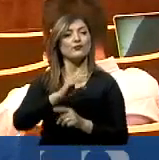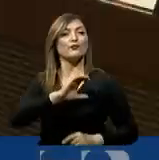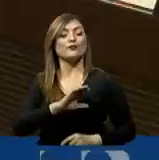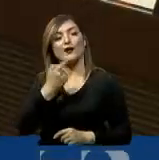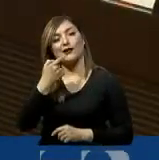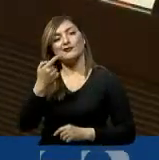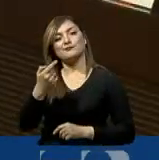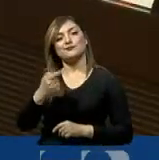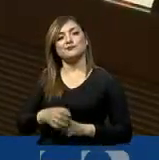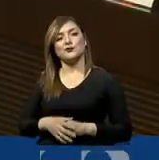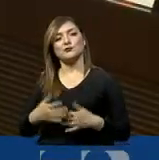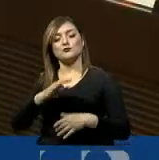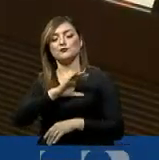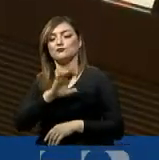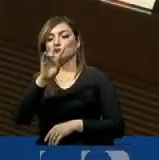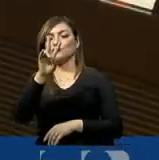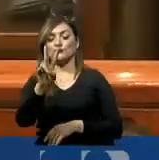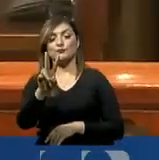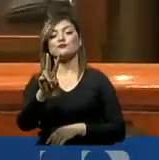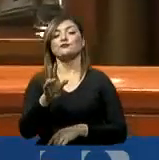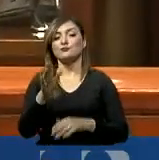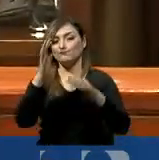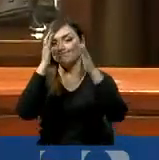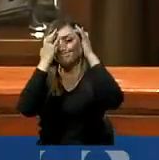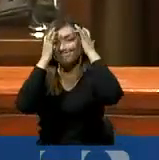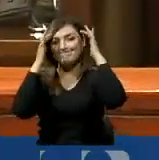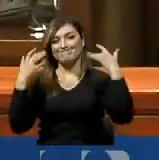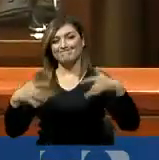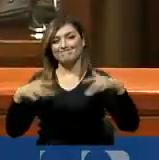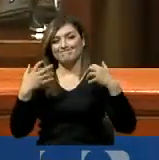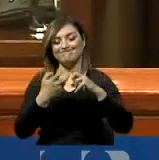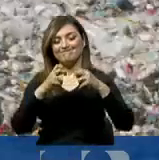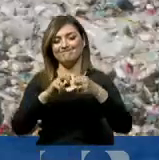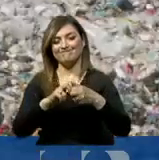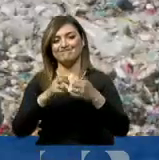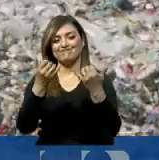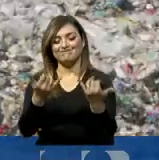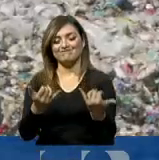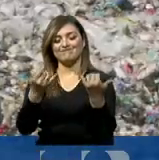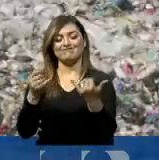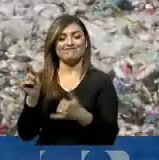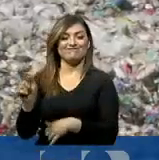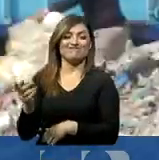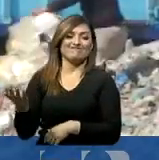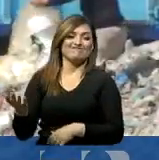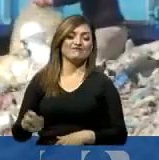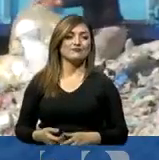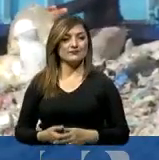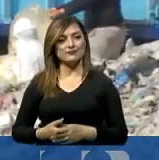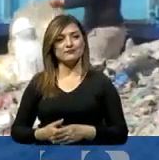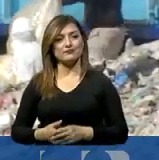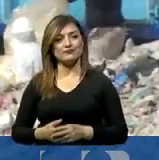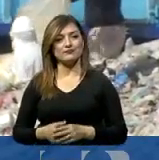son 22 municipios los que deberían estar preocupados por la crisis que enfrenta actualmente el relleno sanitario